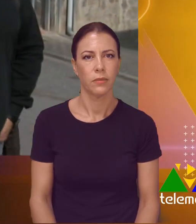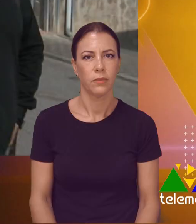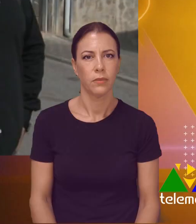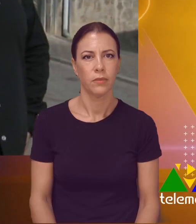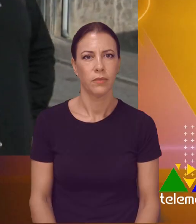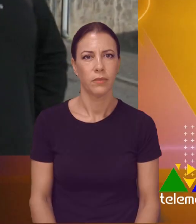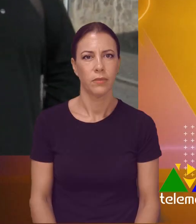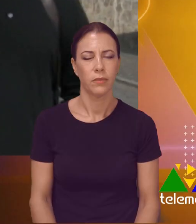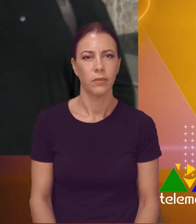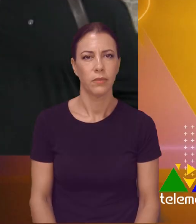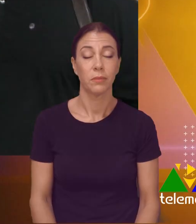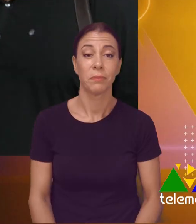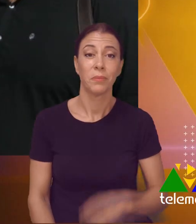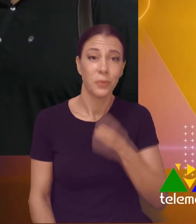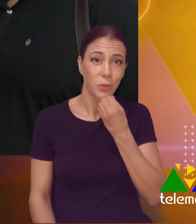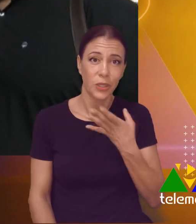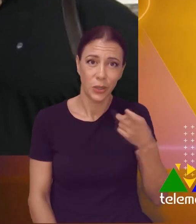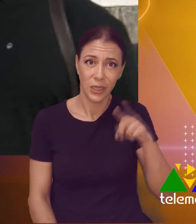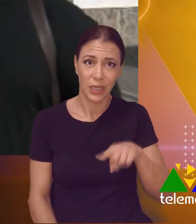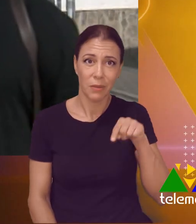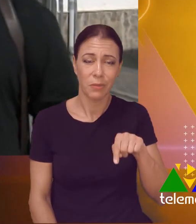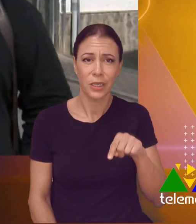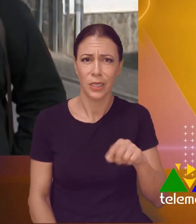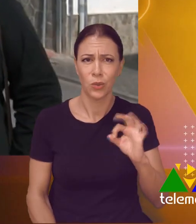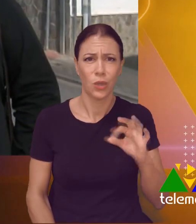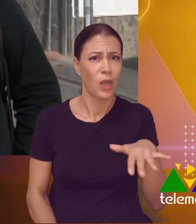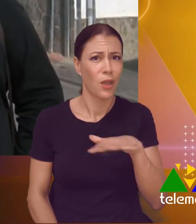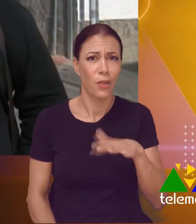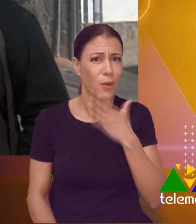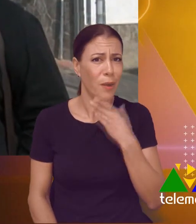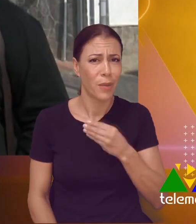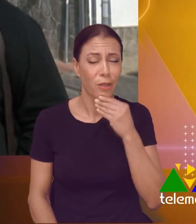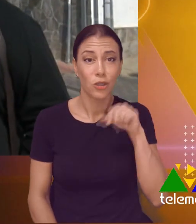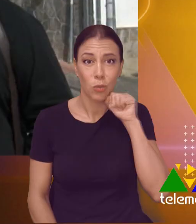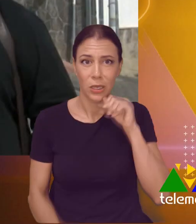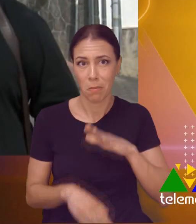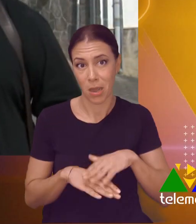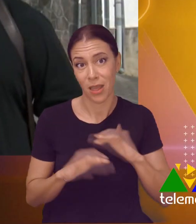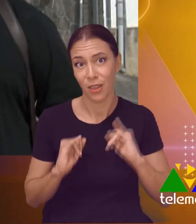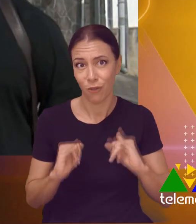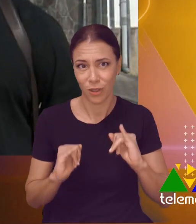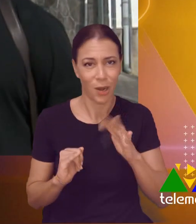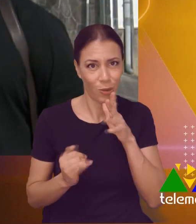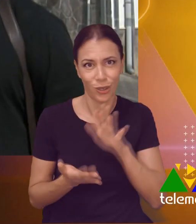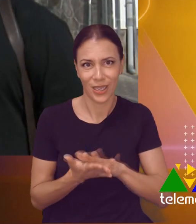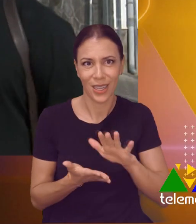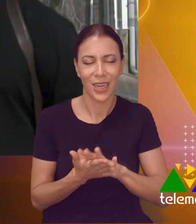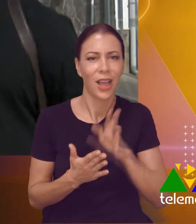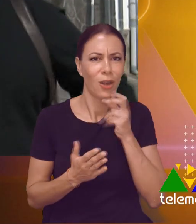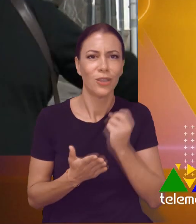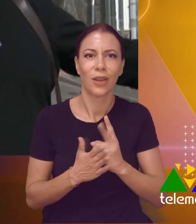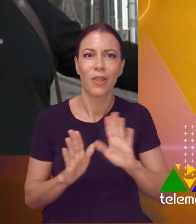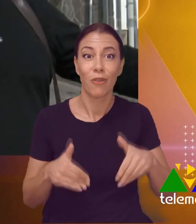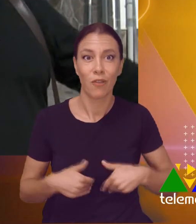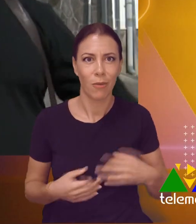Bueno, pues también estamos en un sitio precioso de Motril, que es para disfrutarlo por su tranquilidad. Volvemos a decir lo mismo, este solecito que cae aquí,